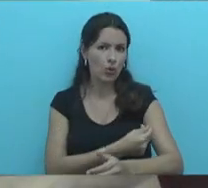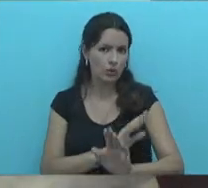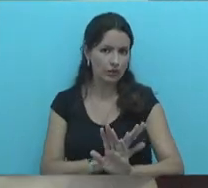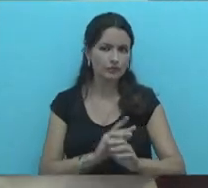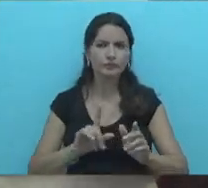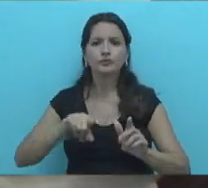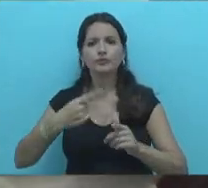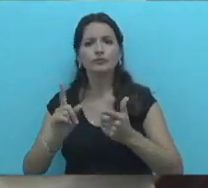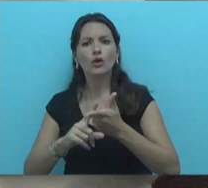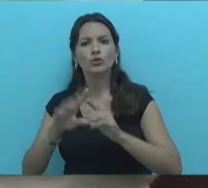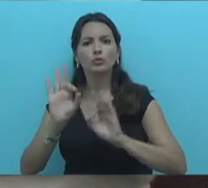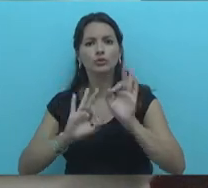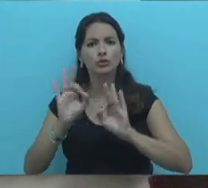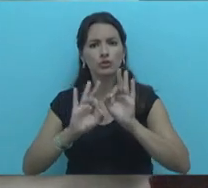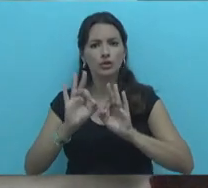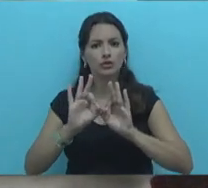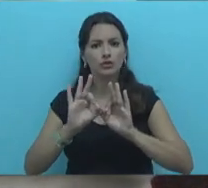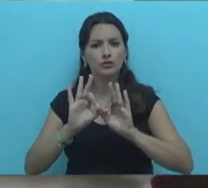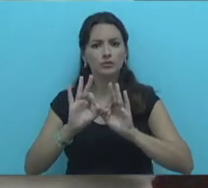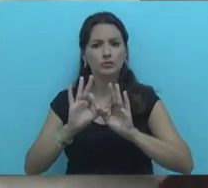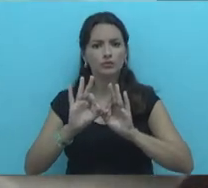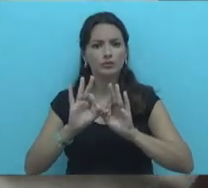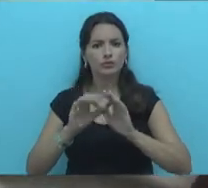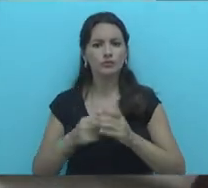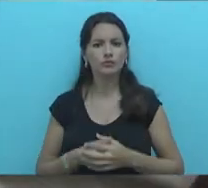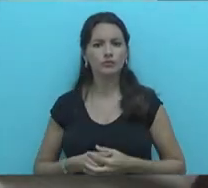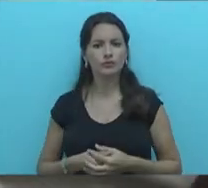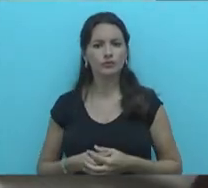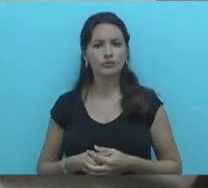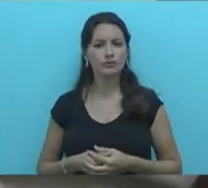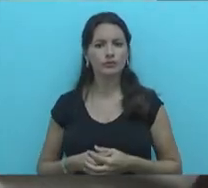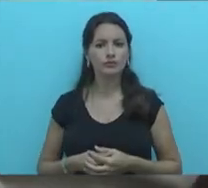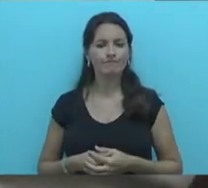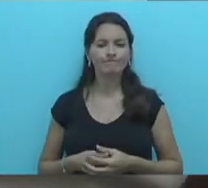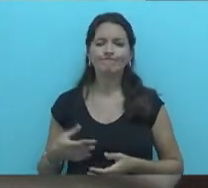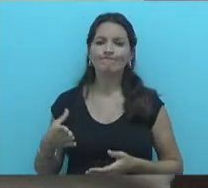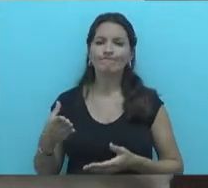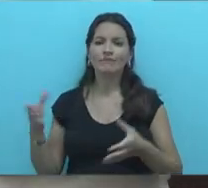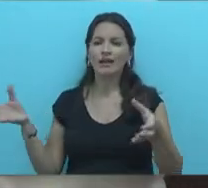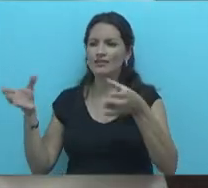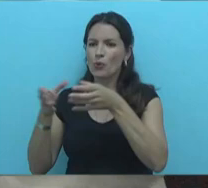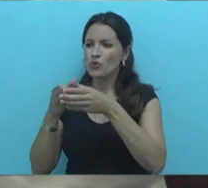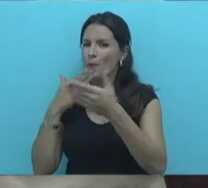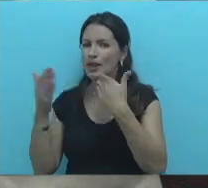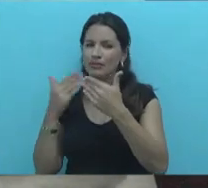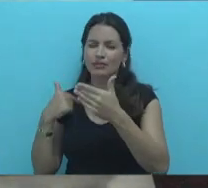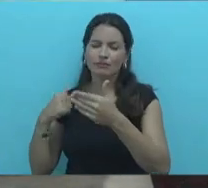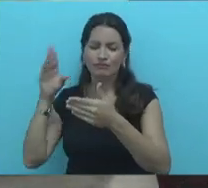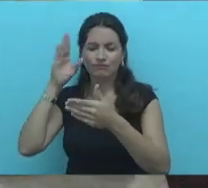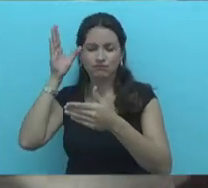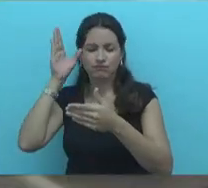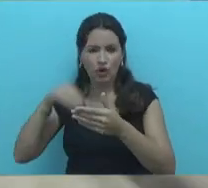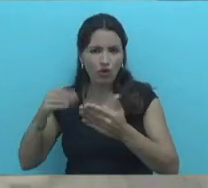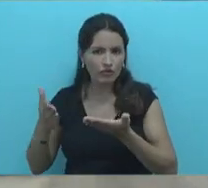Proyecto que me olvidé de plantearlo en labor parlamentaria, pero que es un proyecto